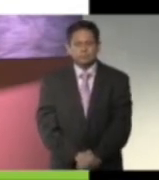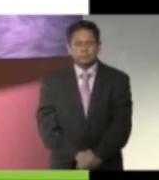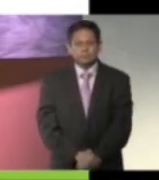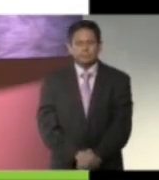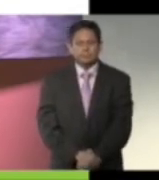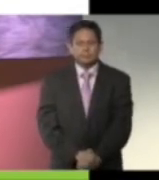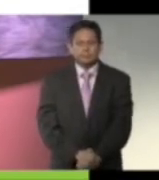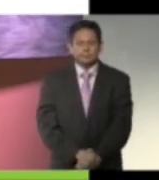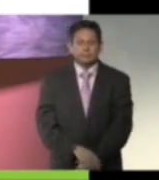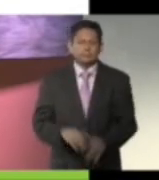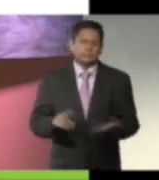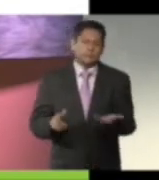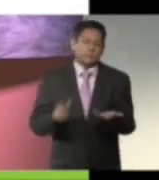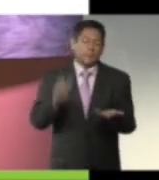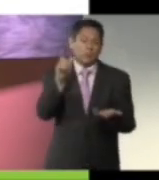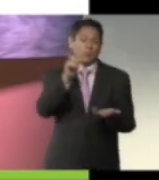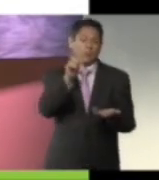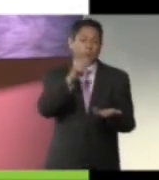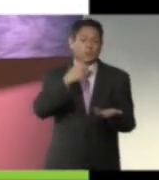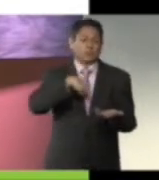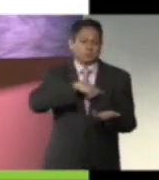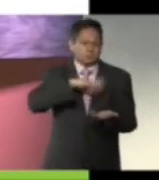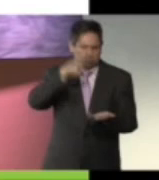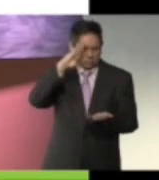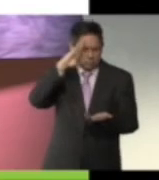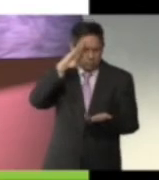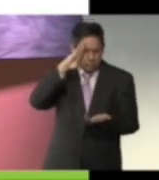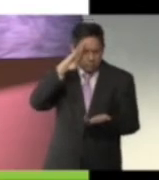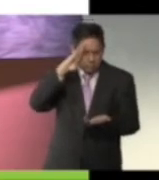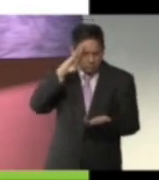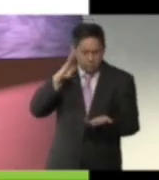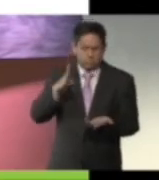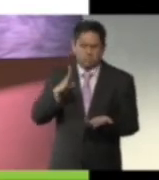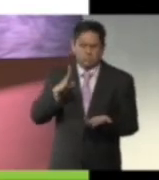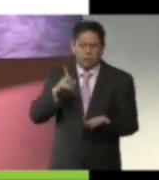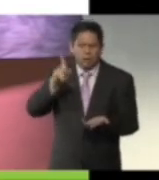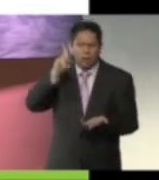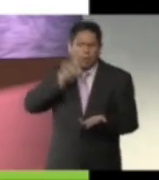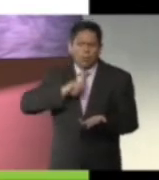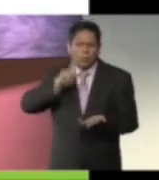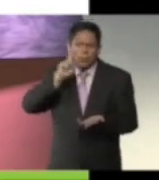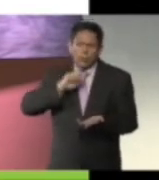cuando parcializamos y pensamos que las mujeres deben de estar en las